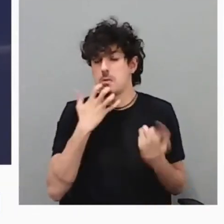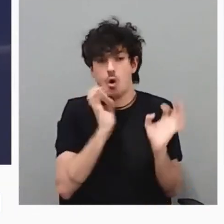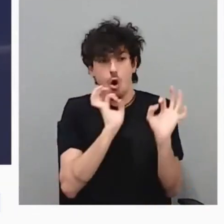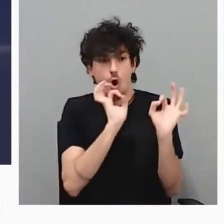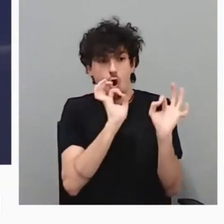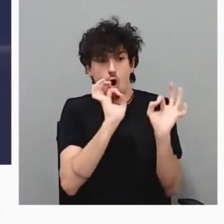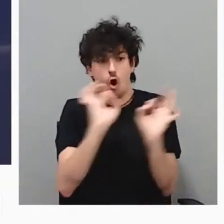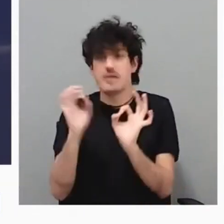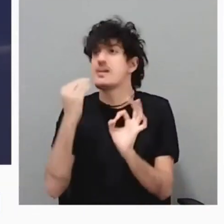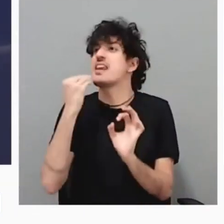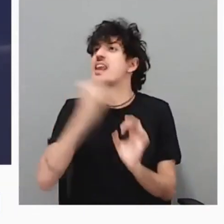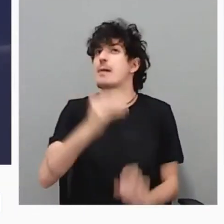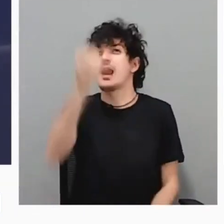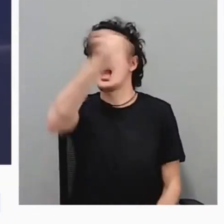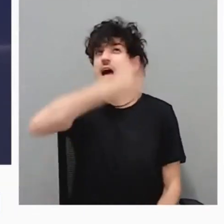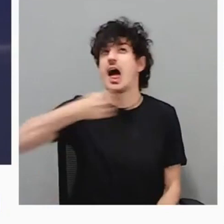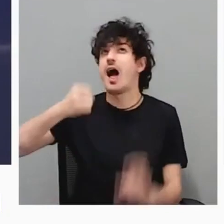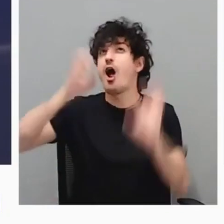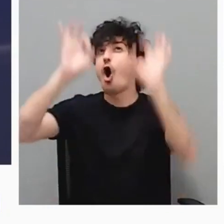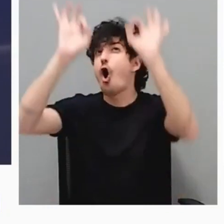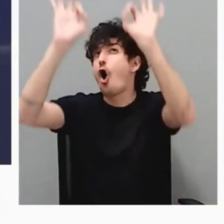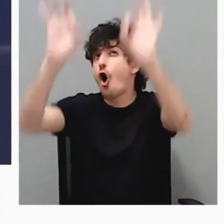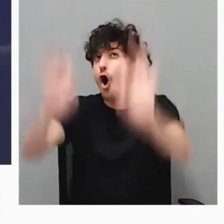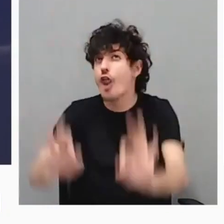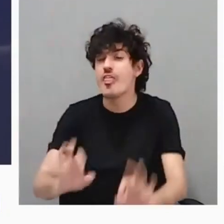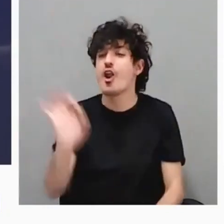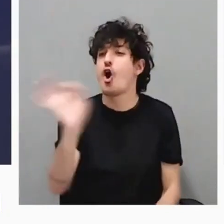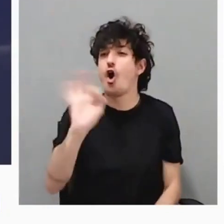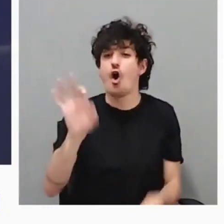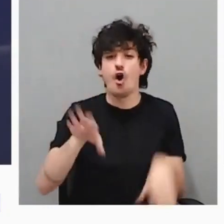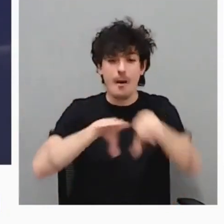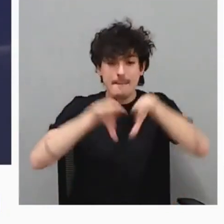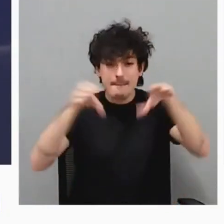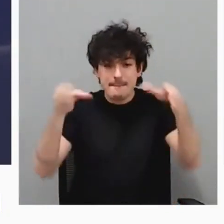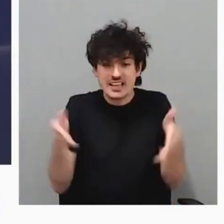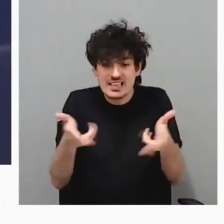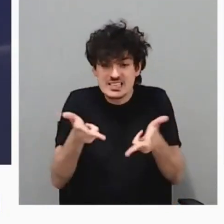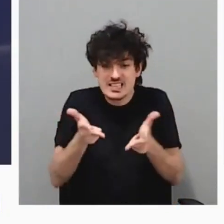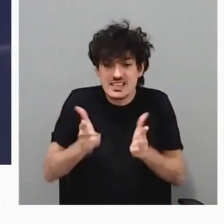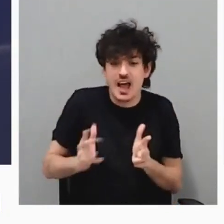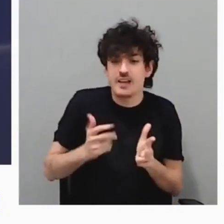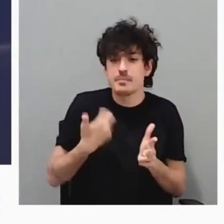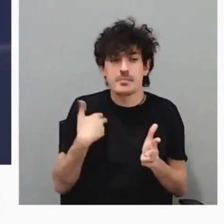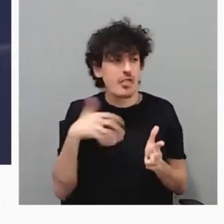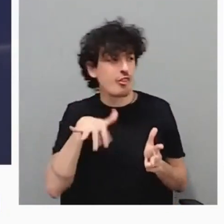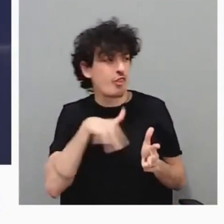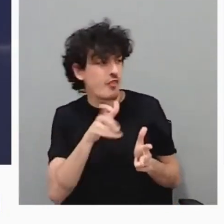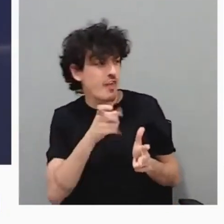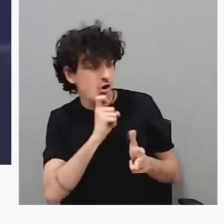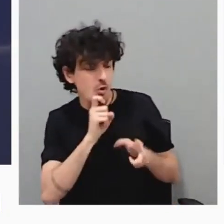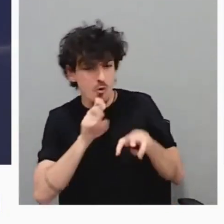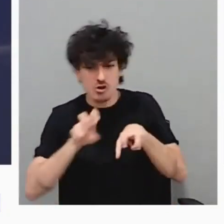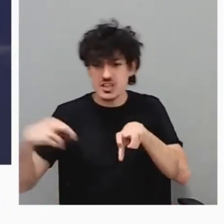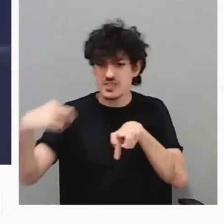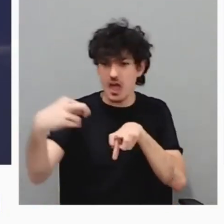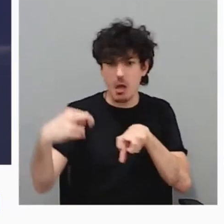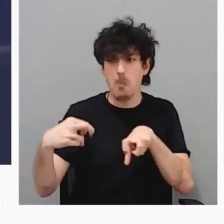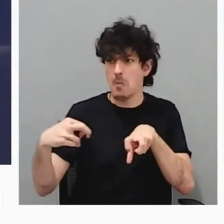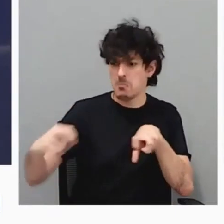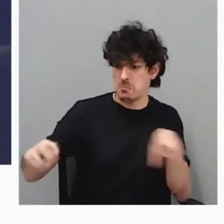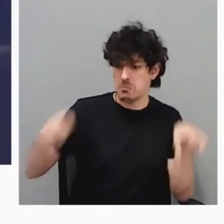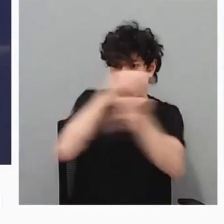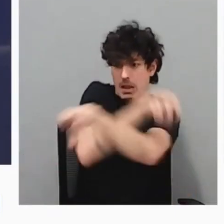frigorífico y no ser los mandones, esto tiene que entrar, o sentarnos en la mesa, que es una innovación. ¿Dónde nos sentamos cada uno en la mesa? Vamos a innovar, nos cambiamos de sitio. En